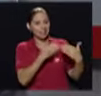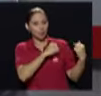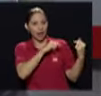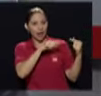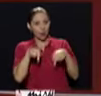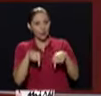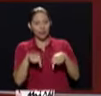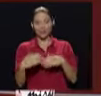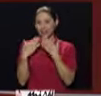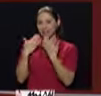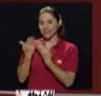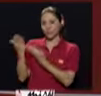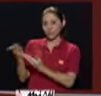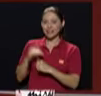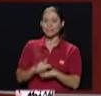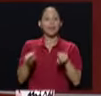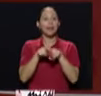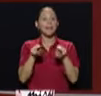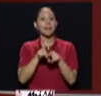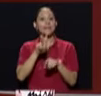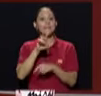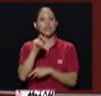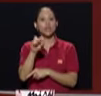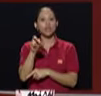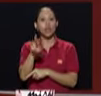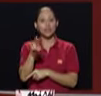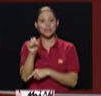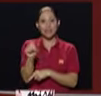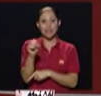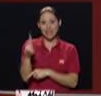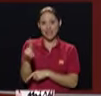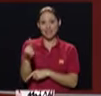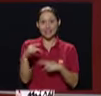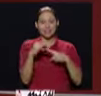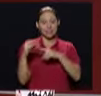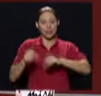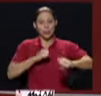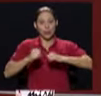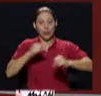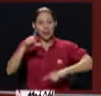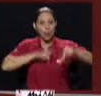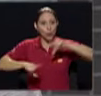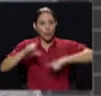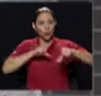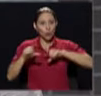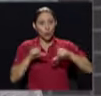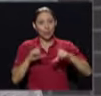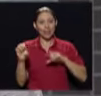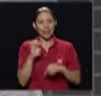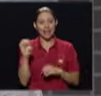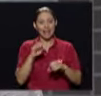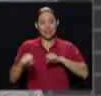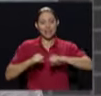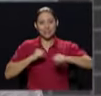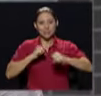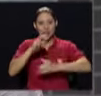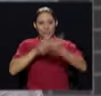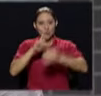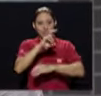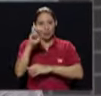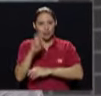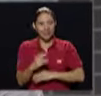a ustedes. También está con nosotros Víctor Smith Díaz, quien es sismólogo del Laboratorio de Energía Sísmica de la Universidad de Costa Rica.